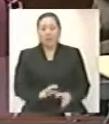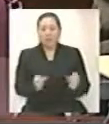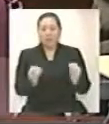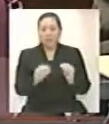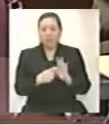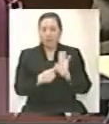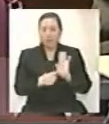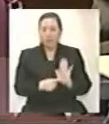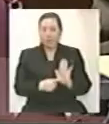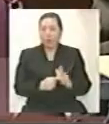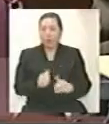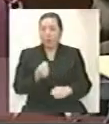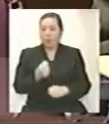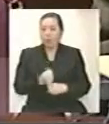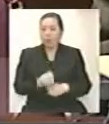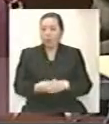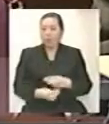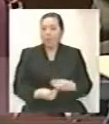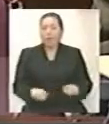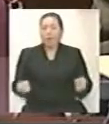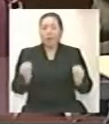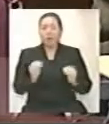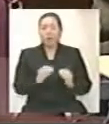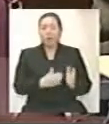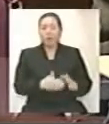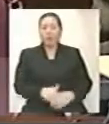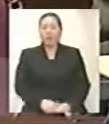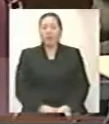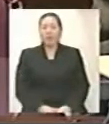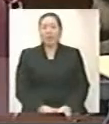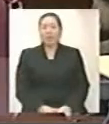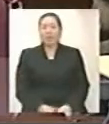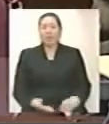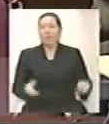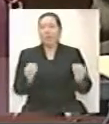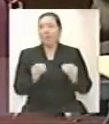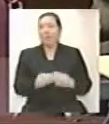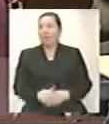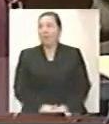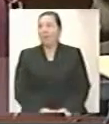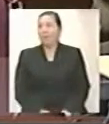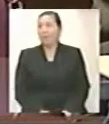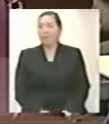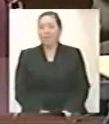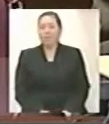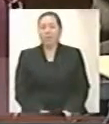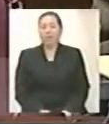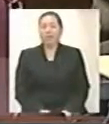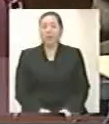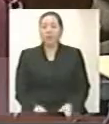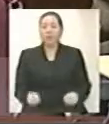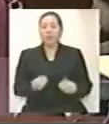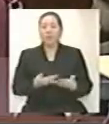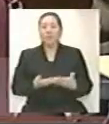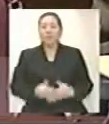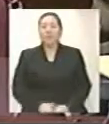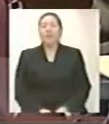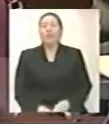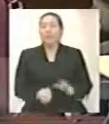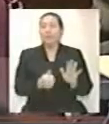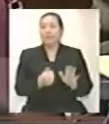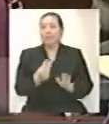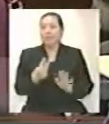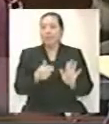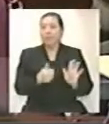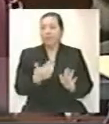se identifica por la lucha mundial anticolonial, por rechazo al autoritarismo en todas sus formas. Entre el 62 y el